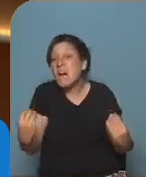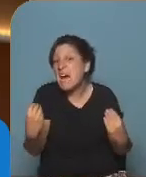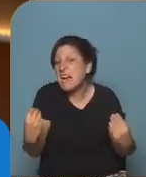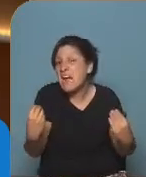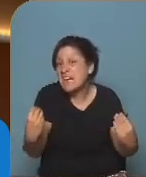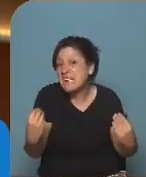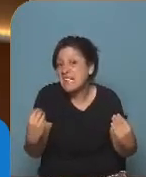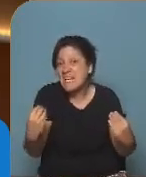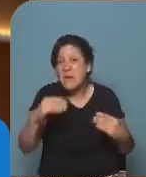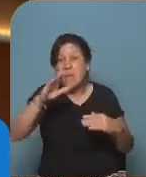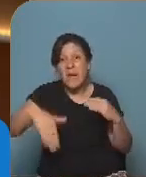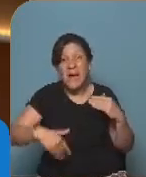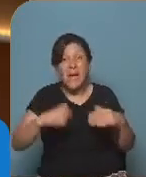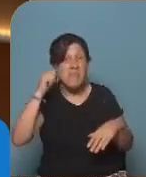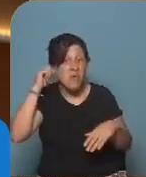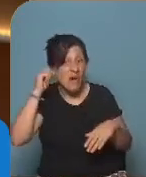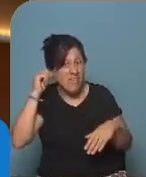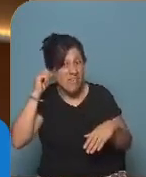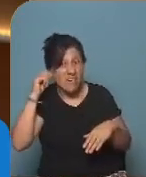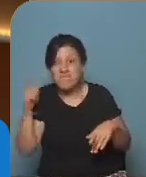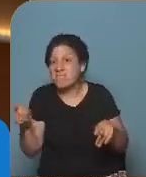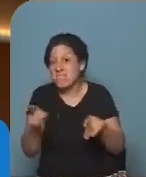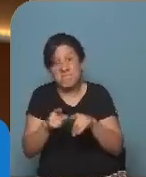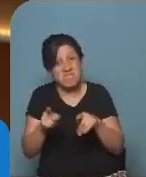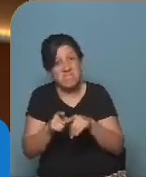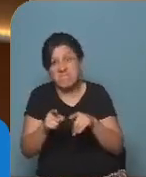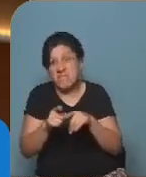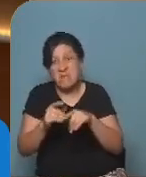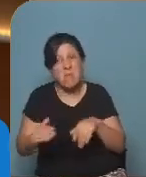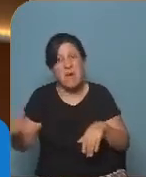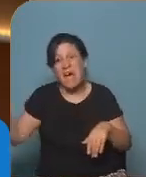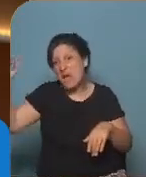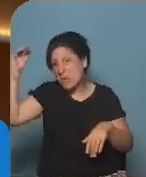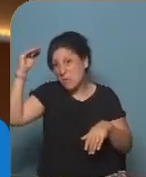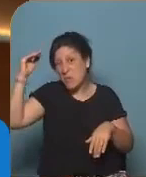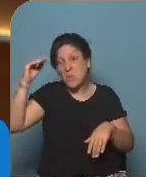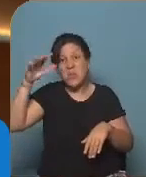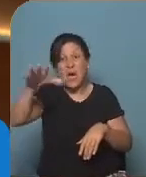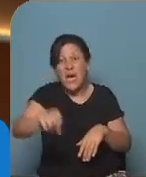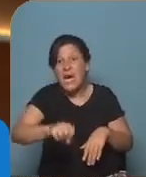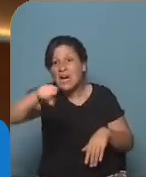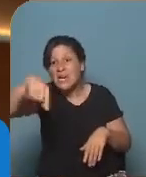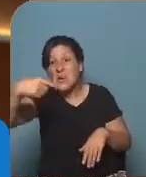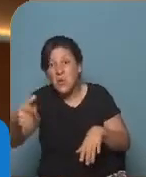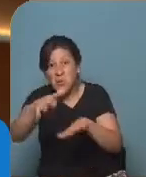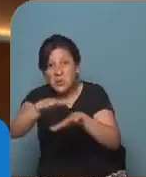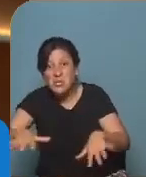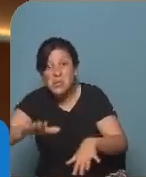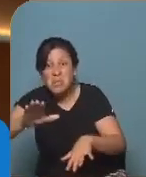esos mismos adultos van a tomar a chicos de 14, de 13, de 12,